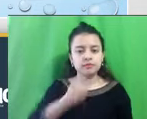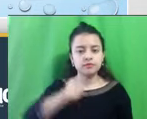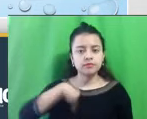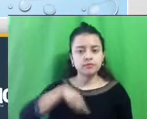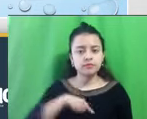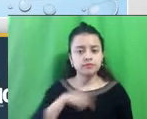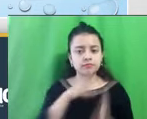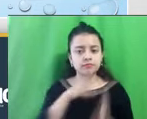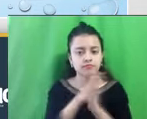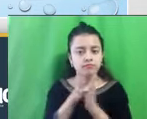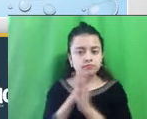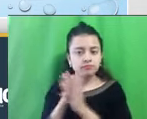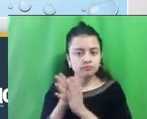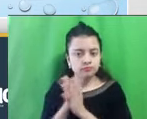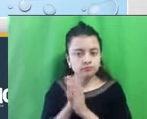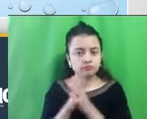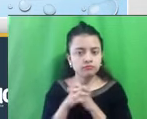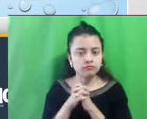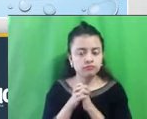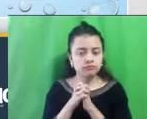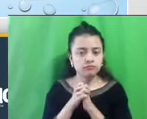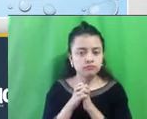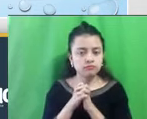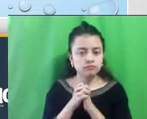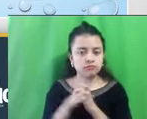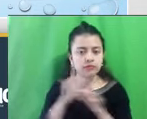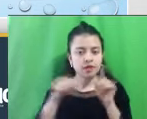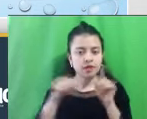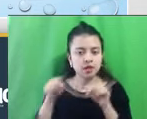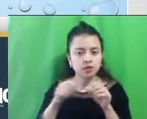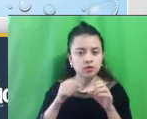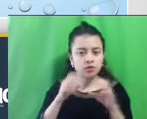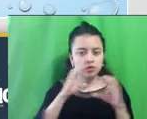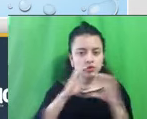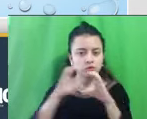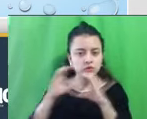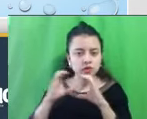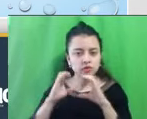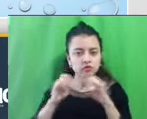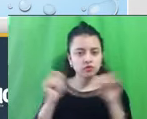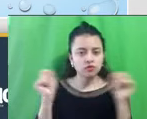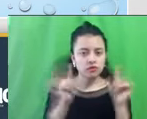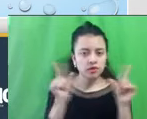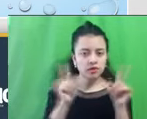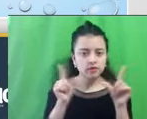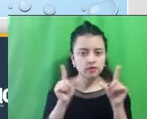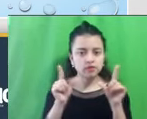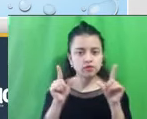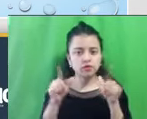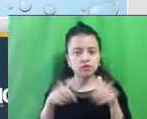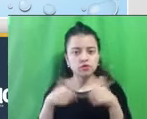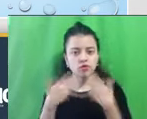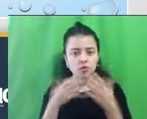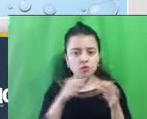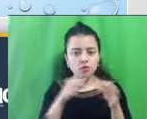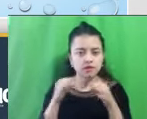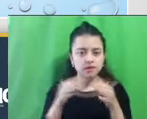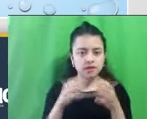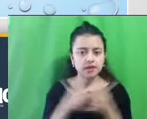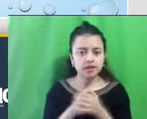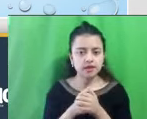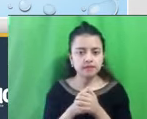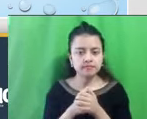Operativa. En algunos medios había podido dar algunas de las explicaciones de lo que voy a mencionar ahora,